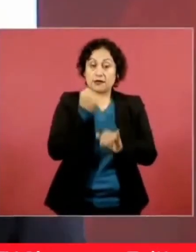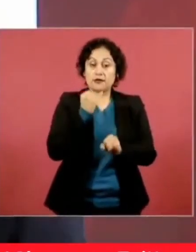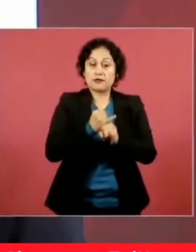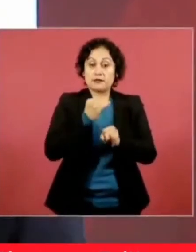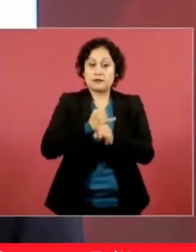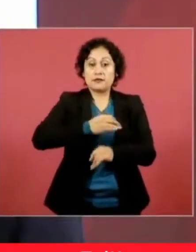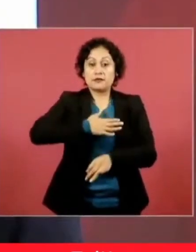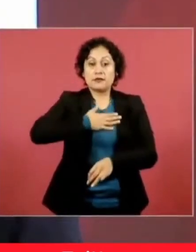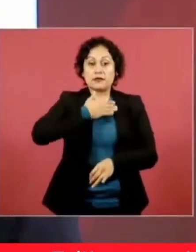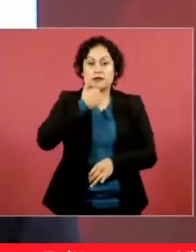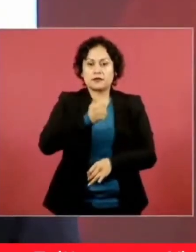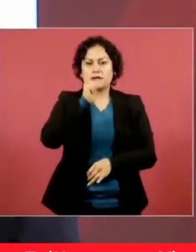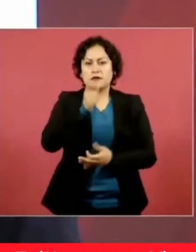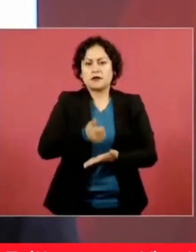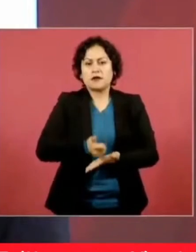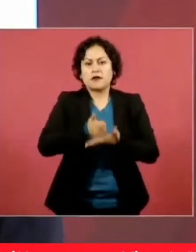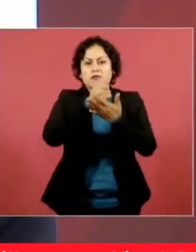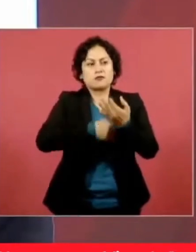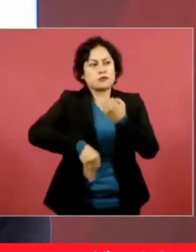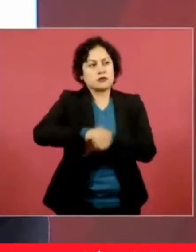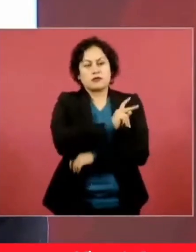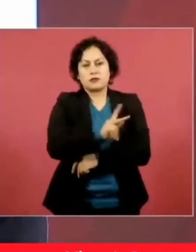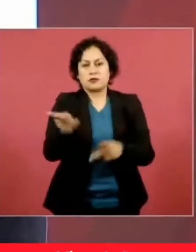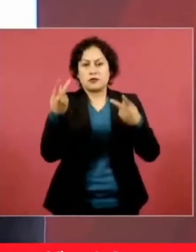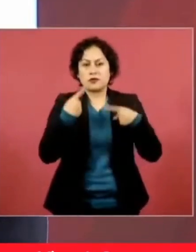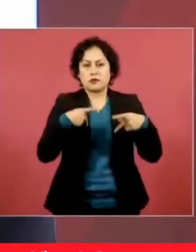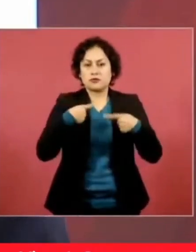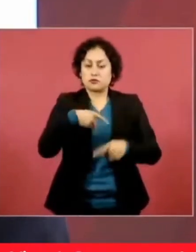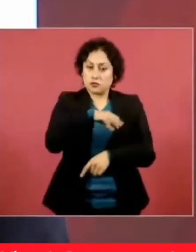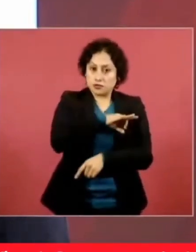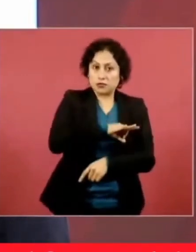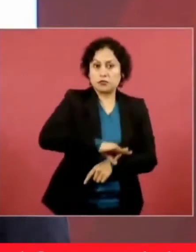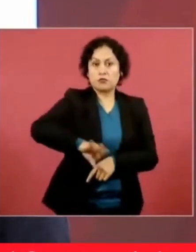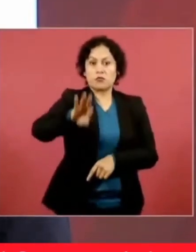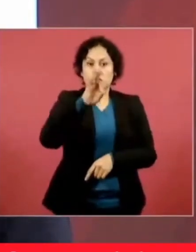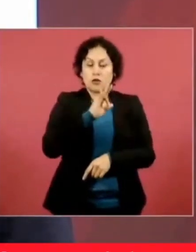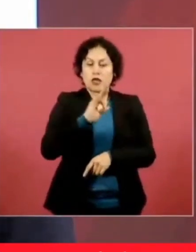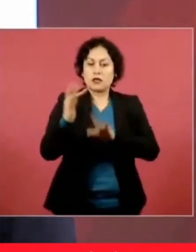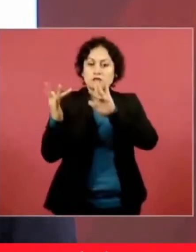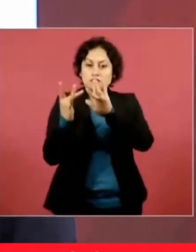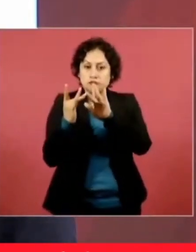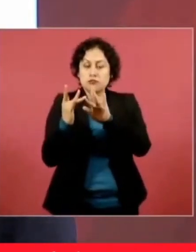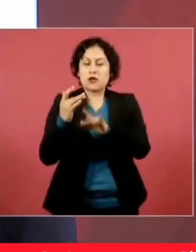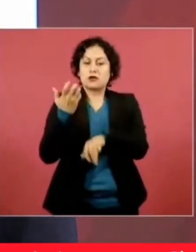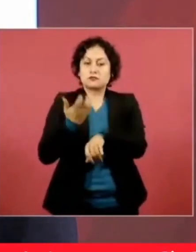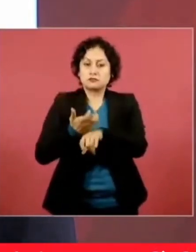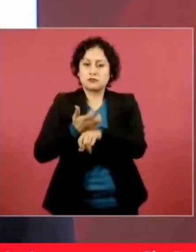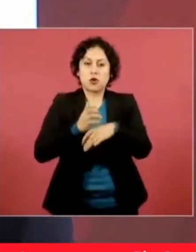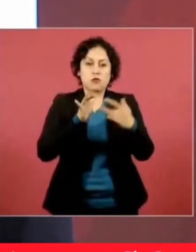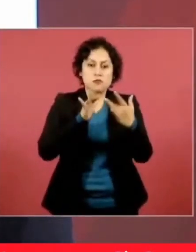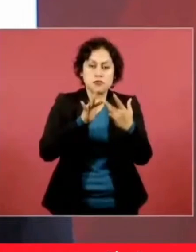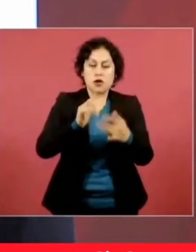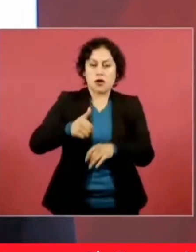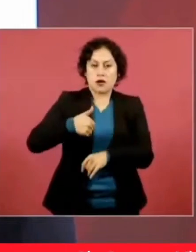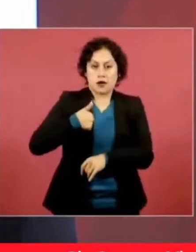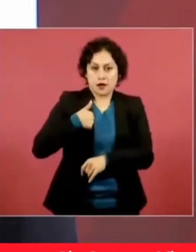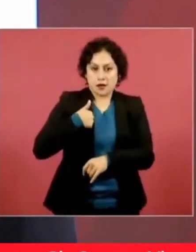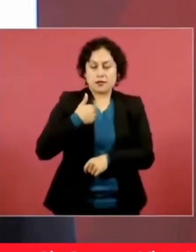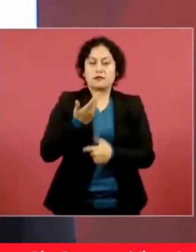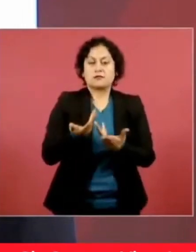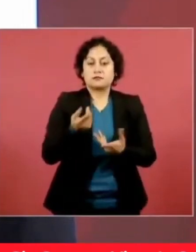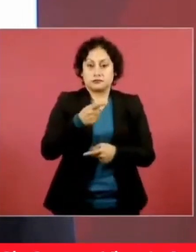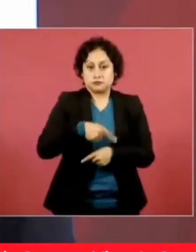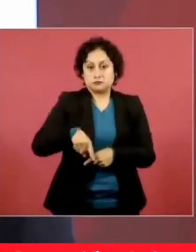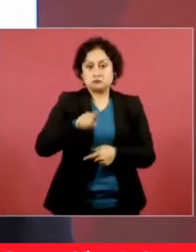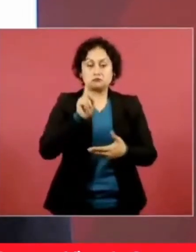servicio y estará conectado en cualquier parte de México, Estados Unidos y Canadá. Tendrá internet para navegar, minutos y